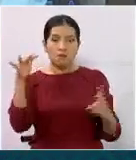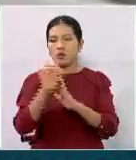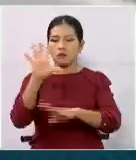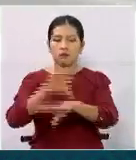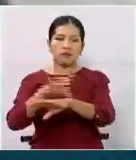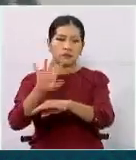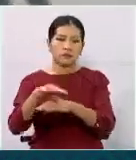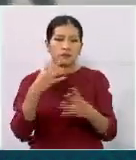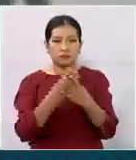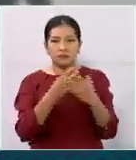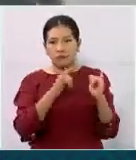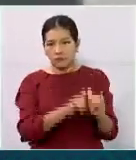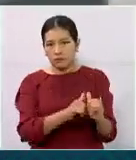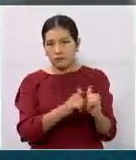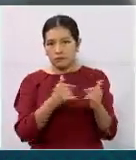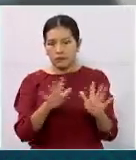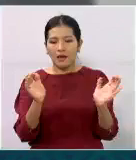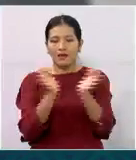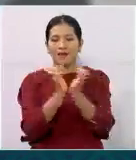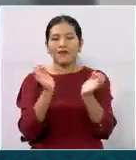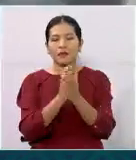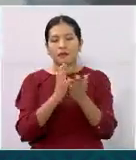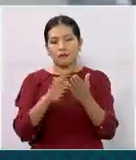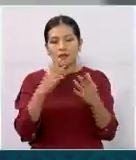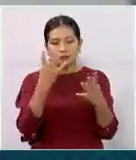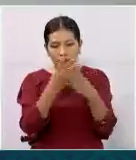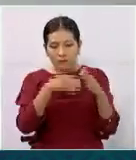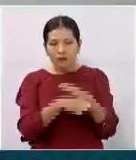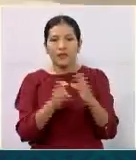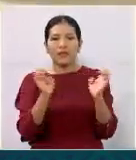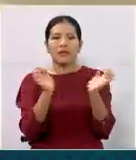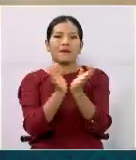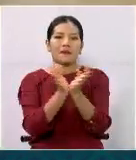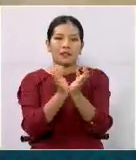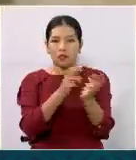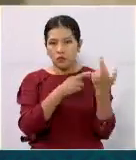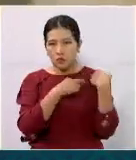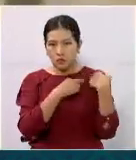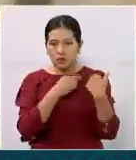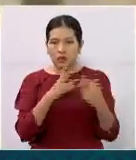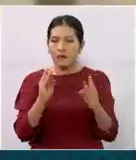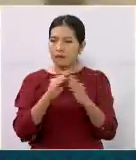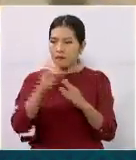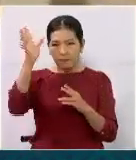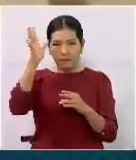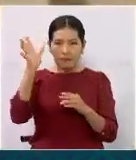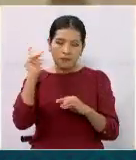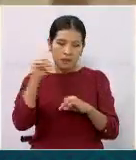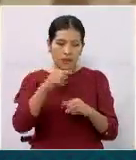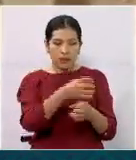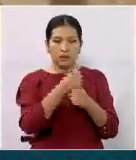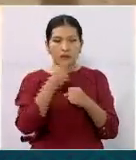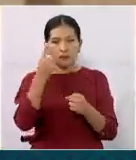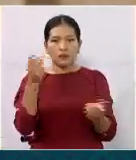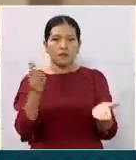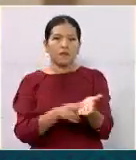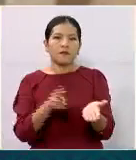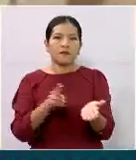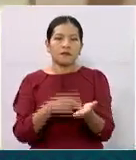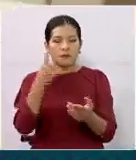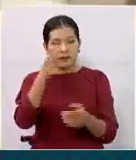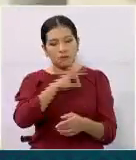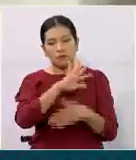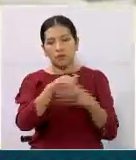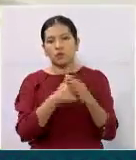medidas de protección de la Defensoría de la Niñez. Asimismo, existen garantías firmadas por los padres de los agresores en beneficio de las dos víctimas.